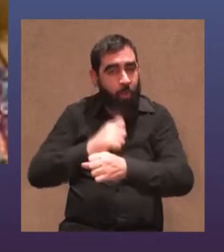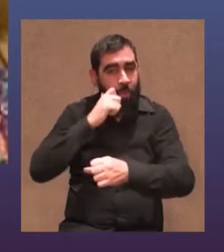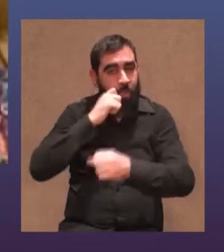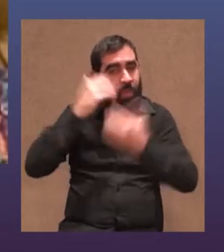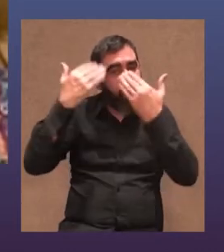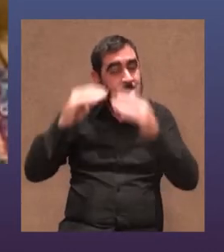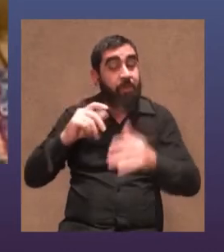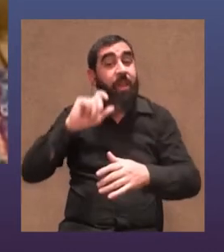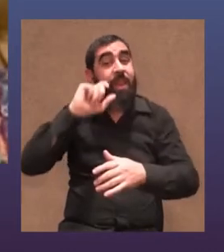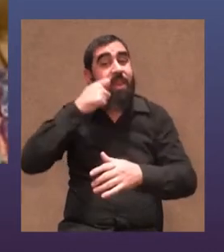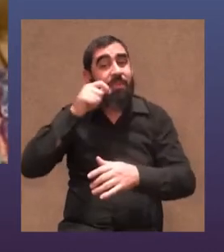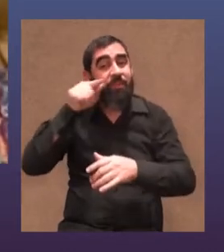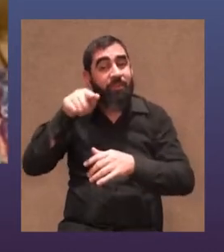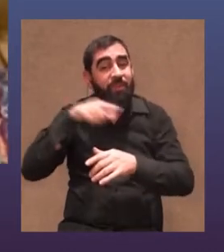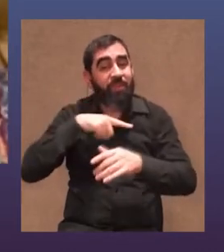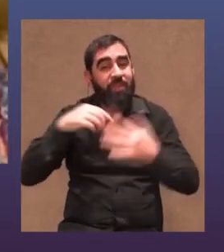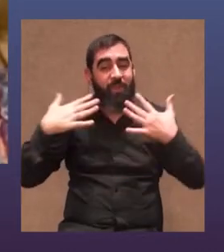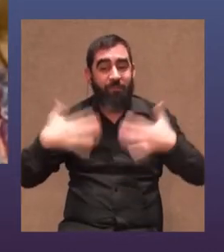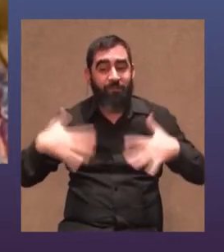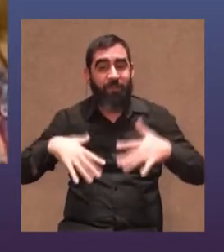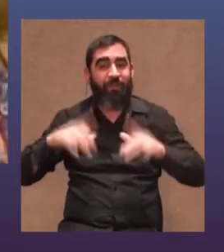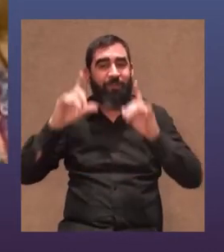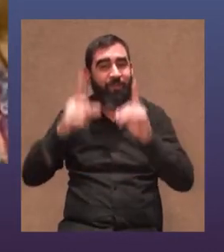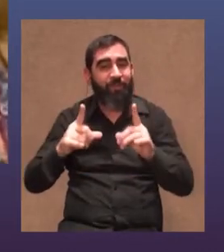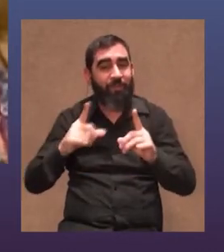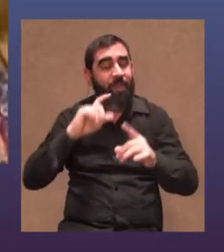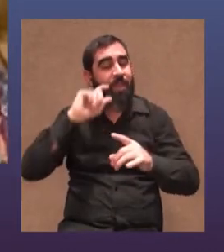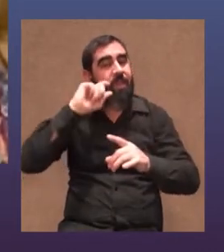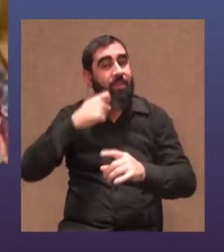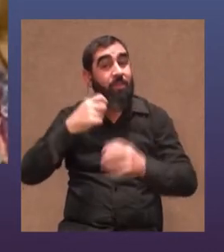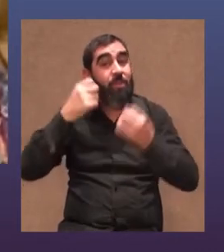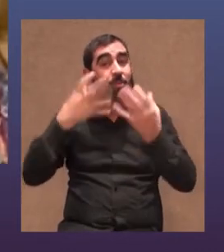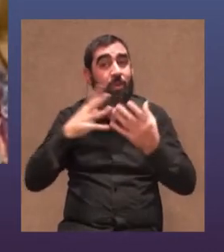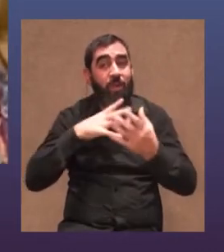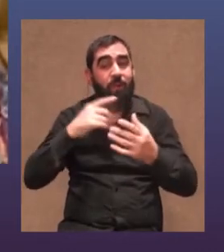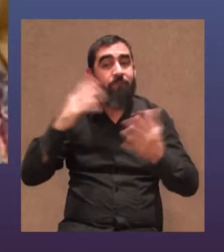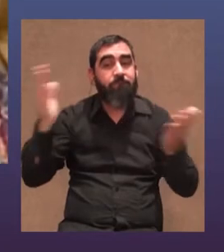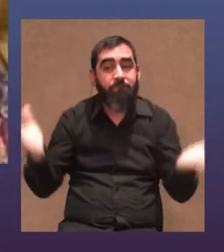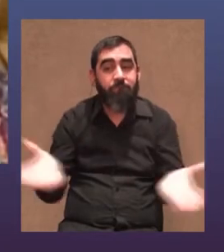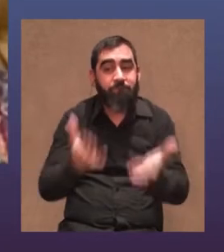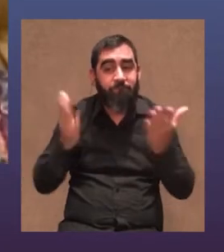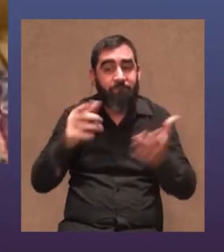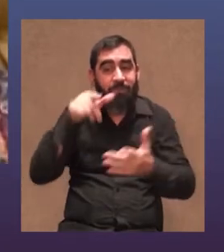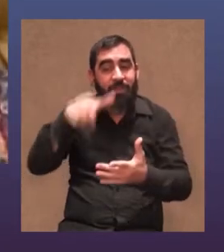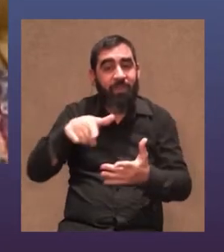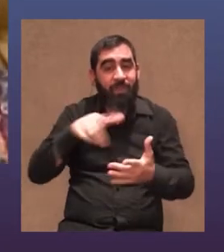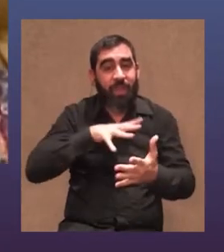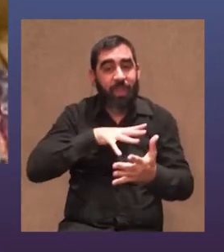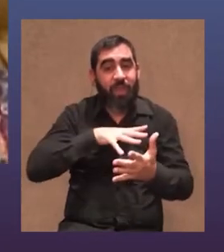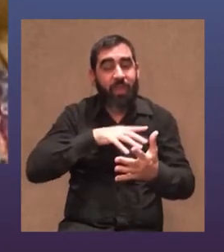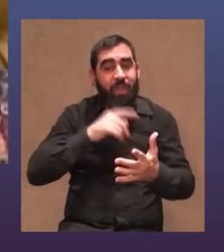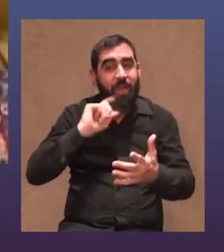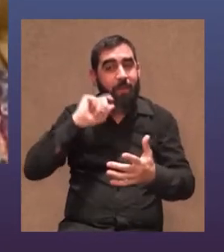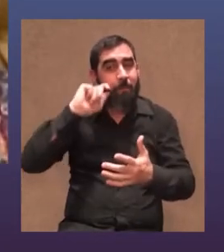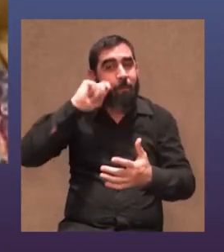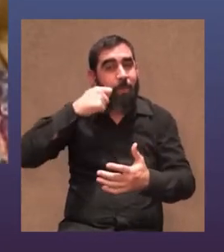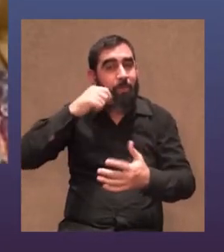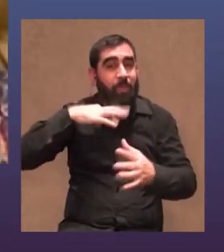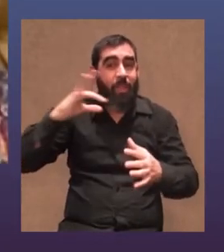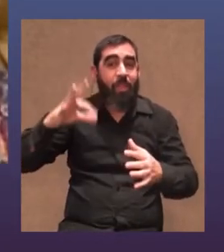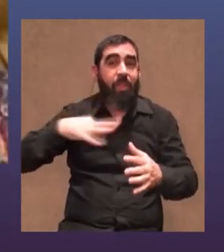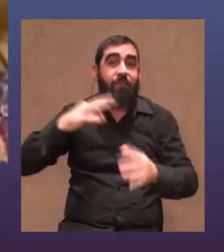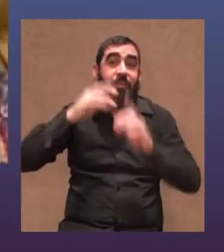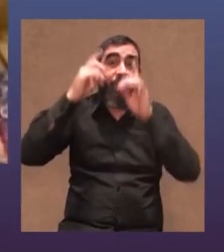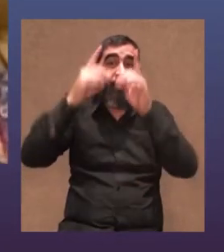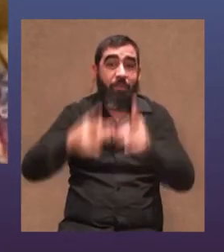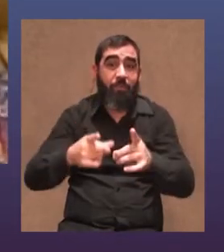qué lindo el detalle ese de los vestidos, ¿no? Porque como de alguna manera la motivación estaba en un lugar que te iba como a iluminar tu vida también, ¿no?